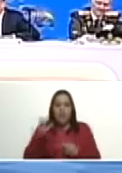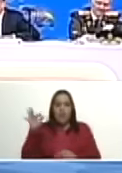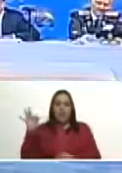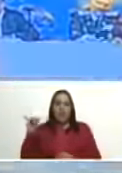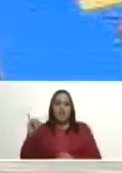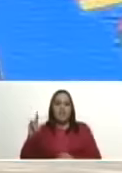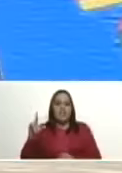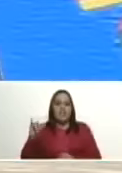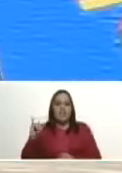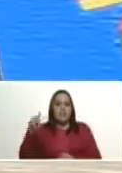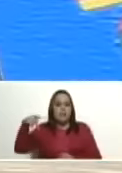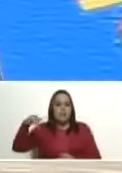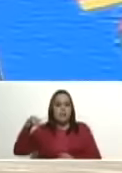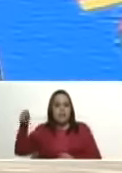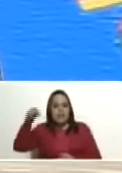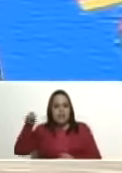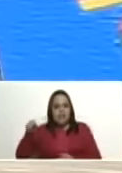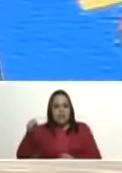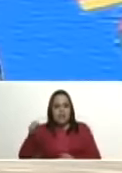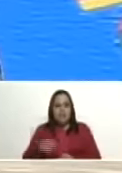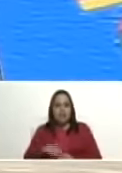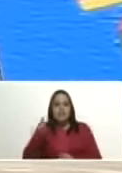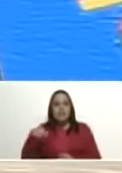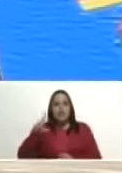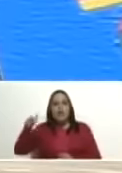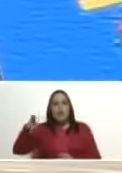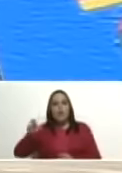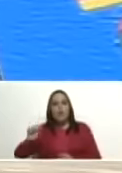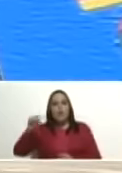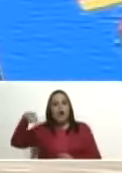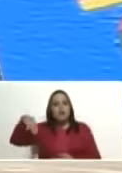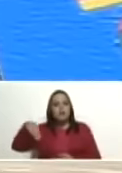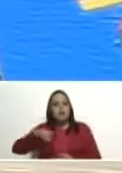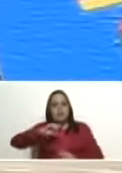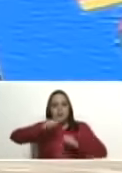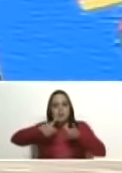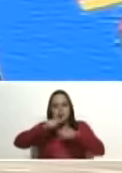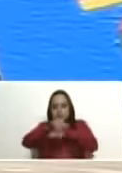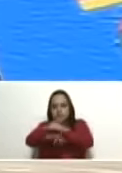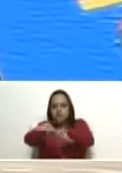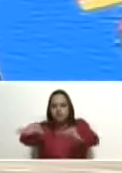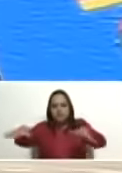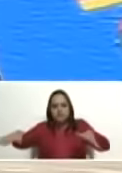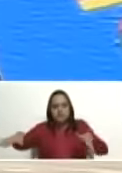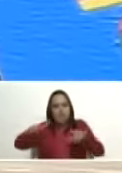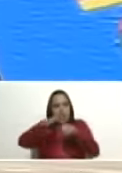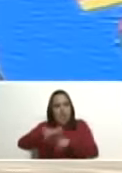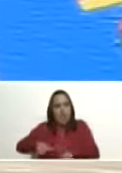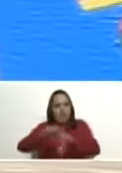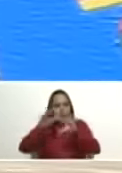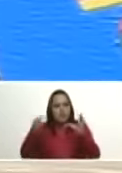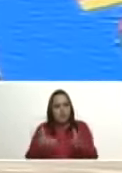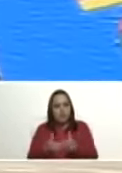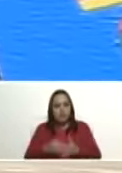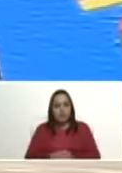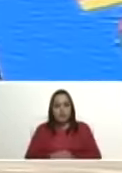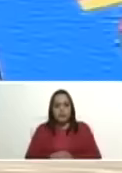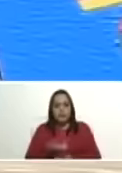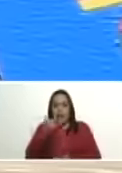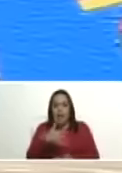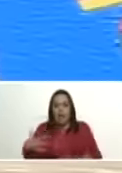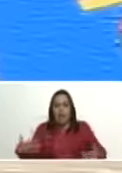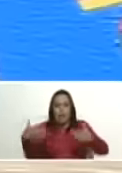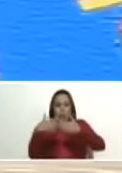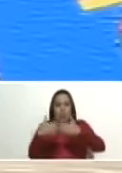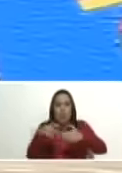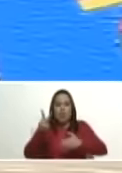Guam y empezar su influencia en el mundo. Se trataba del choque de dos